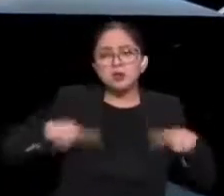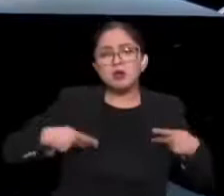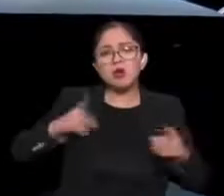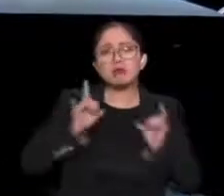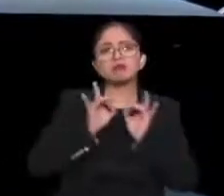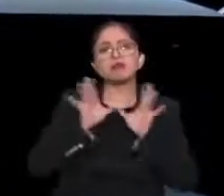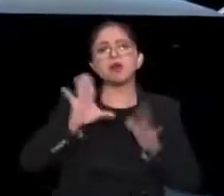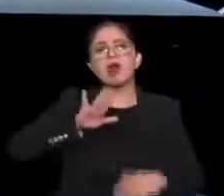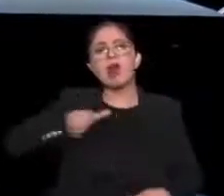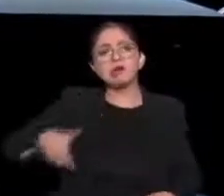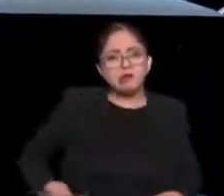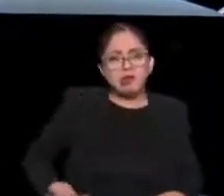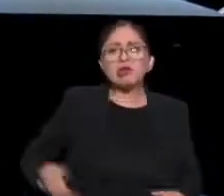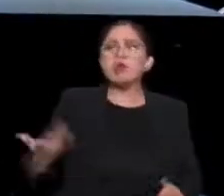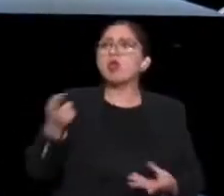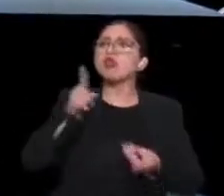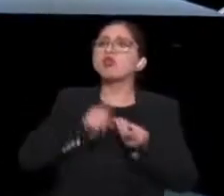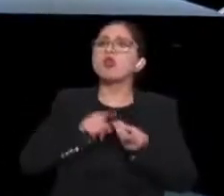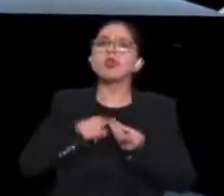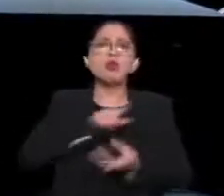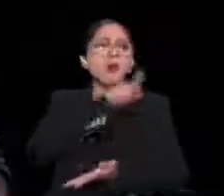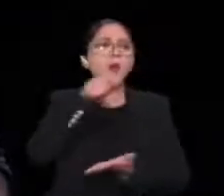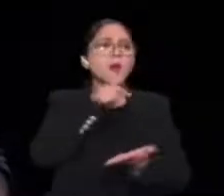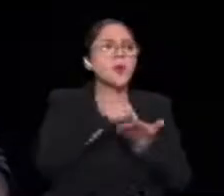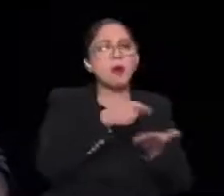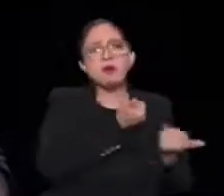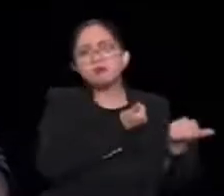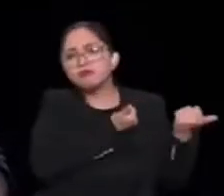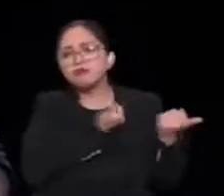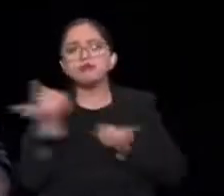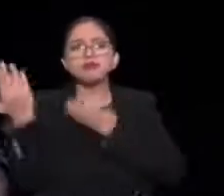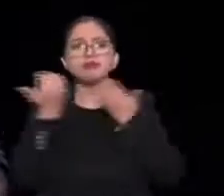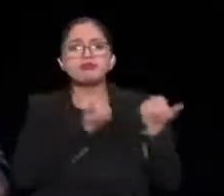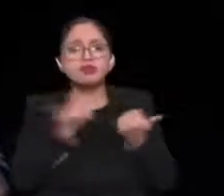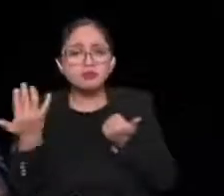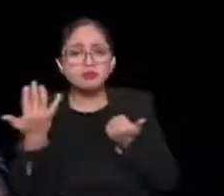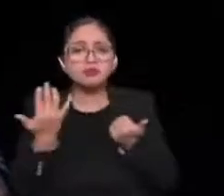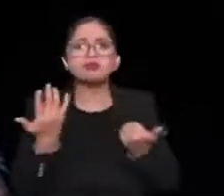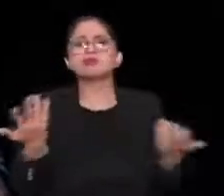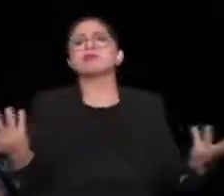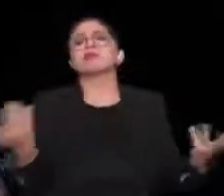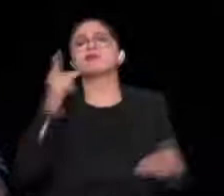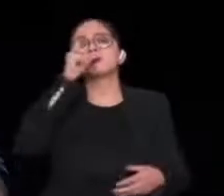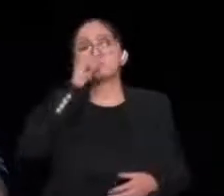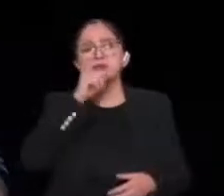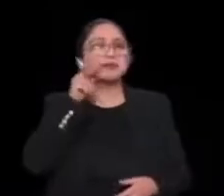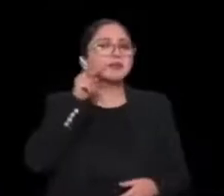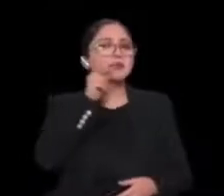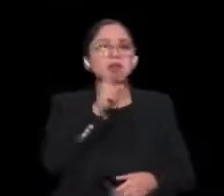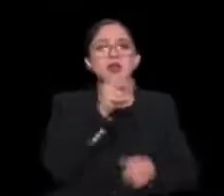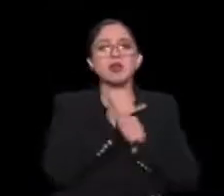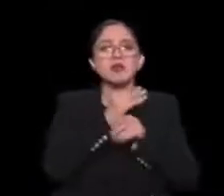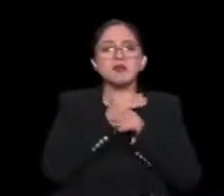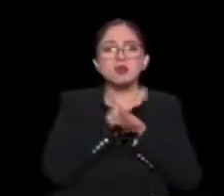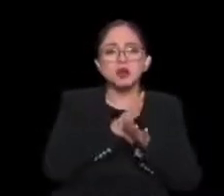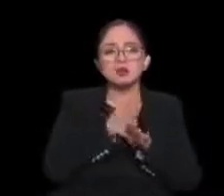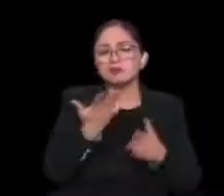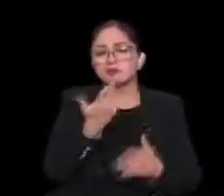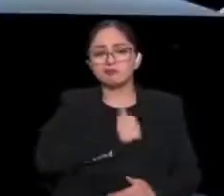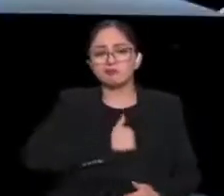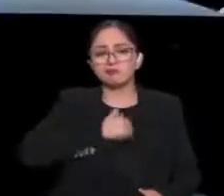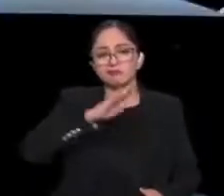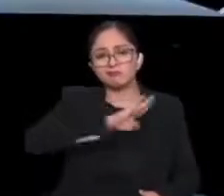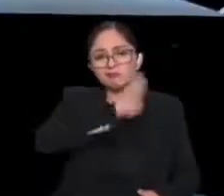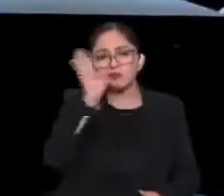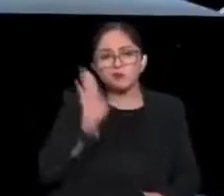lesionadas y en qué hospitales estaban, a dónde habían sido trasladados. Cuando se tuvieron los datos sobre las personas que lamentablemente perdieron la